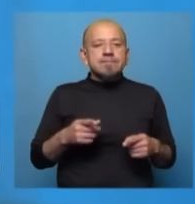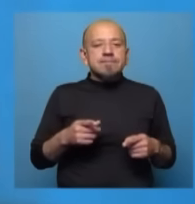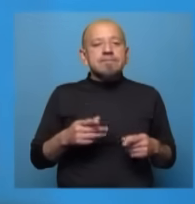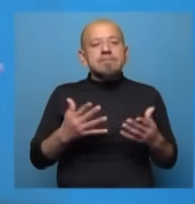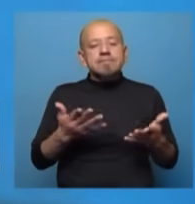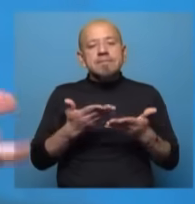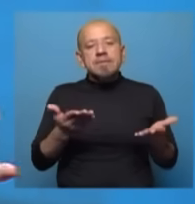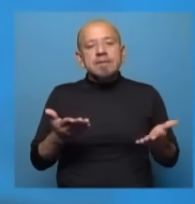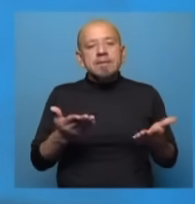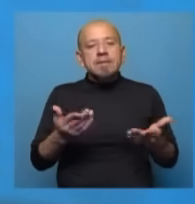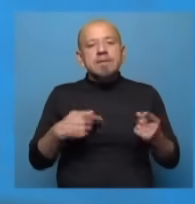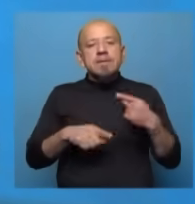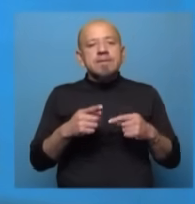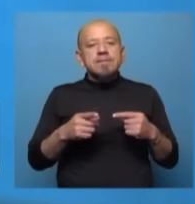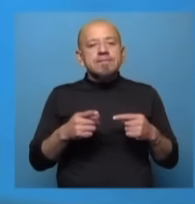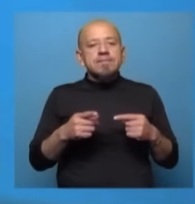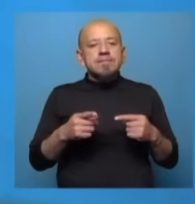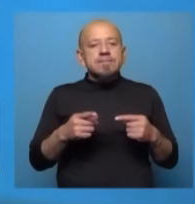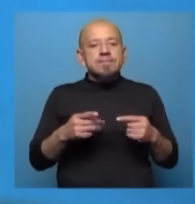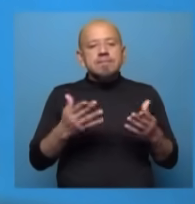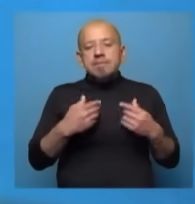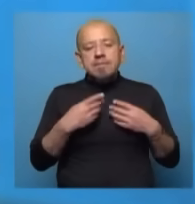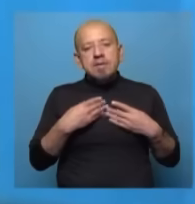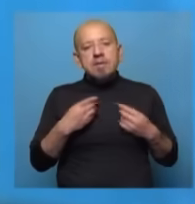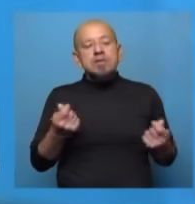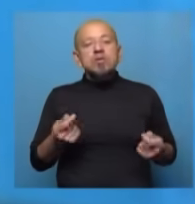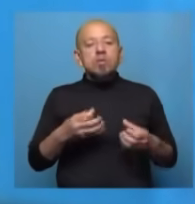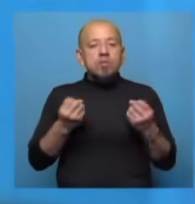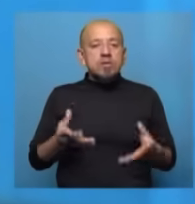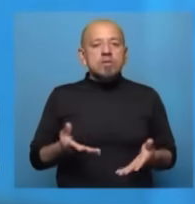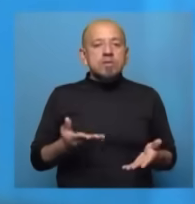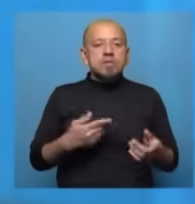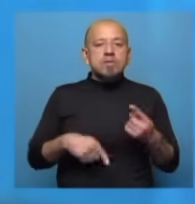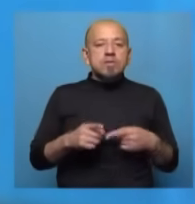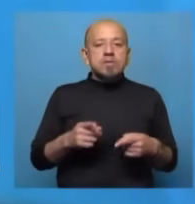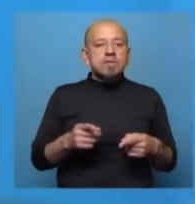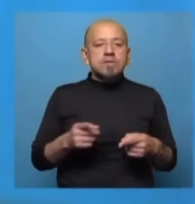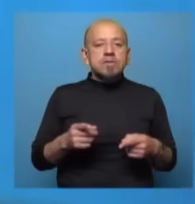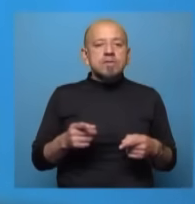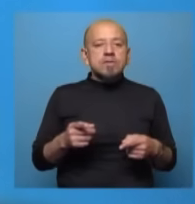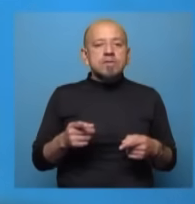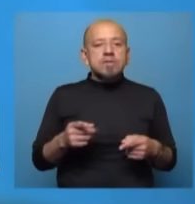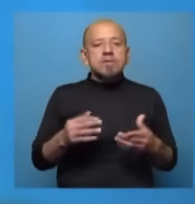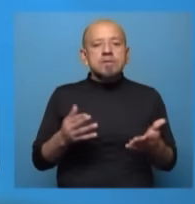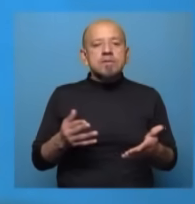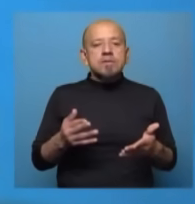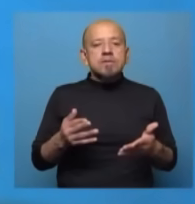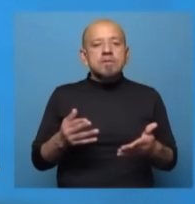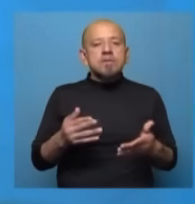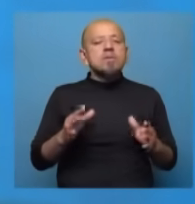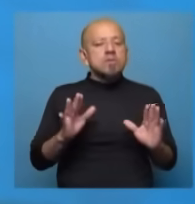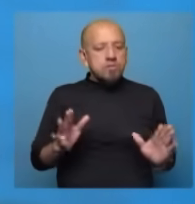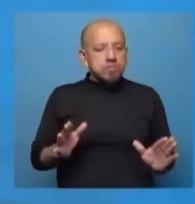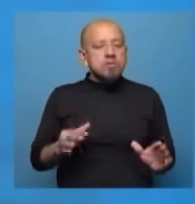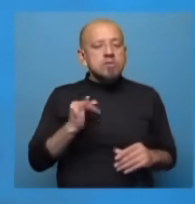haciendo lo que tengo que hacer o sea lo vivo así por eso no lo vivo a veces con la entidad que sí lo